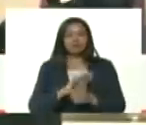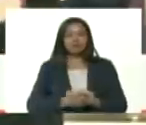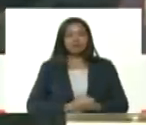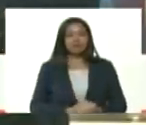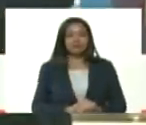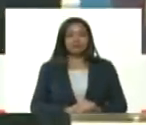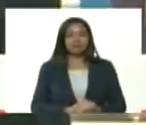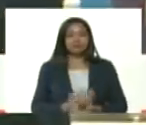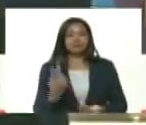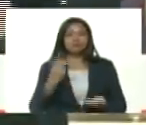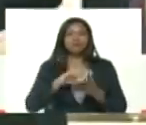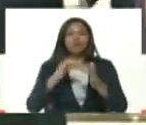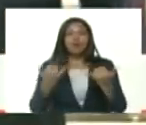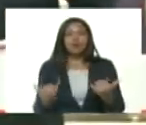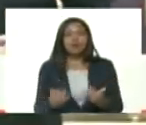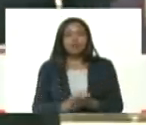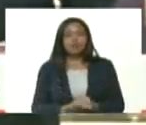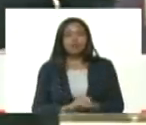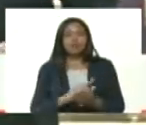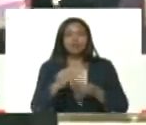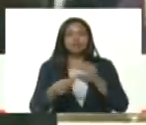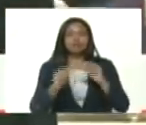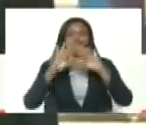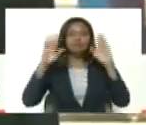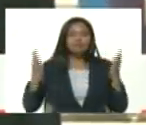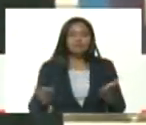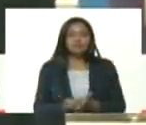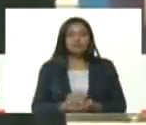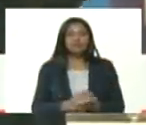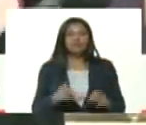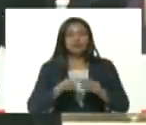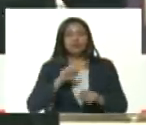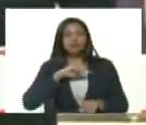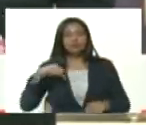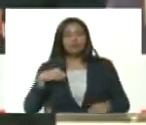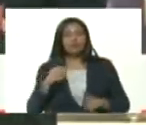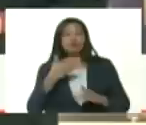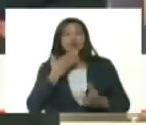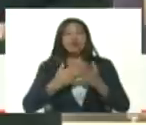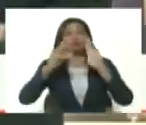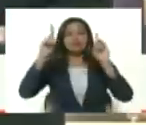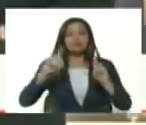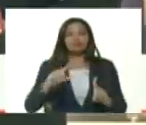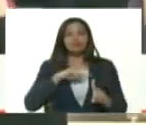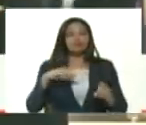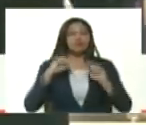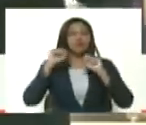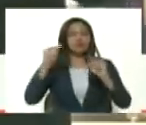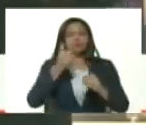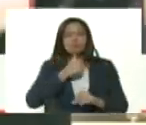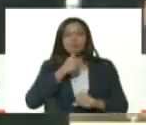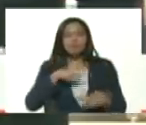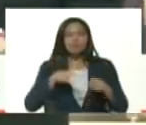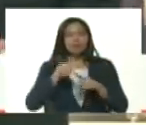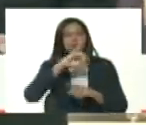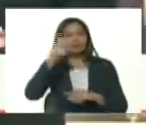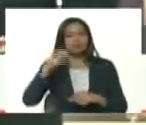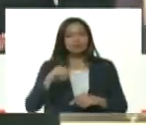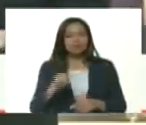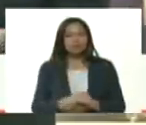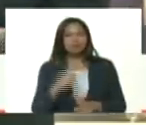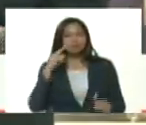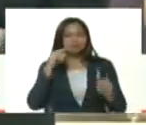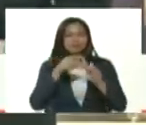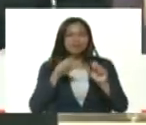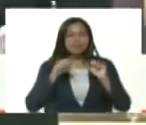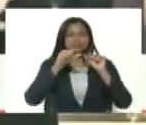que ha estado, bueno, haciendo desastre a nivel mundial y que nosotros, gracias a su decisión, hemos logrado contener. En el Zulia seguimos avanzando en este aspecto,